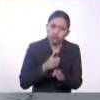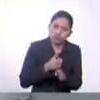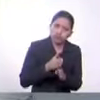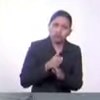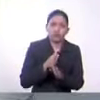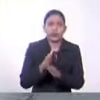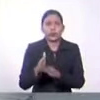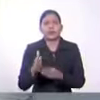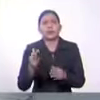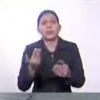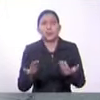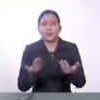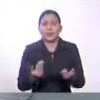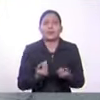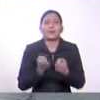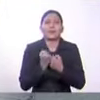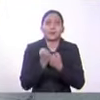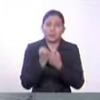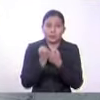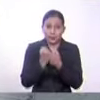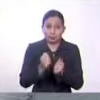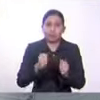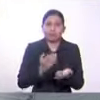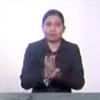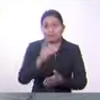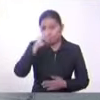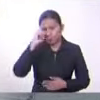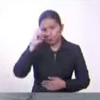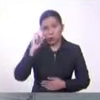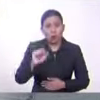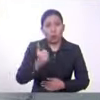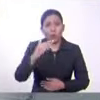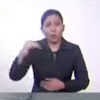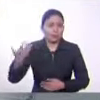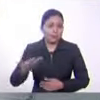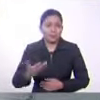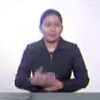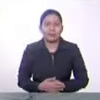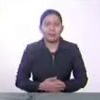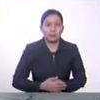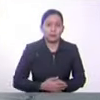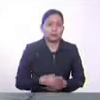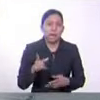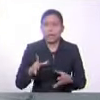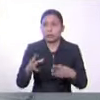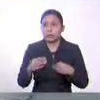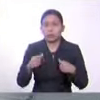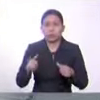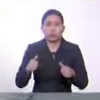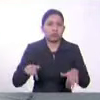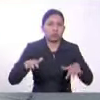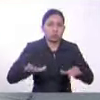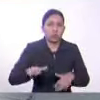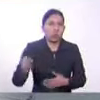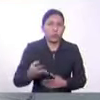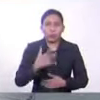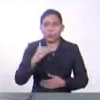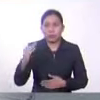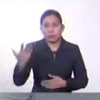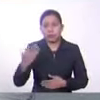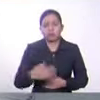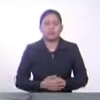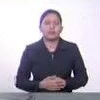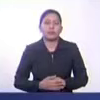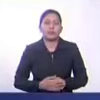ser competitivos y poder accesar a empleos en otros países, ¿verdad?, que nos permitan poder establecernos en otros países de destino,